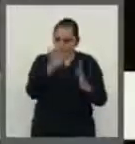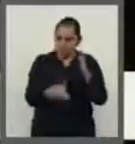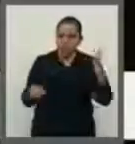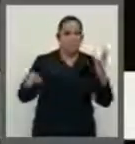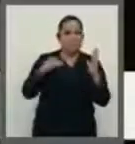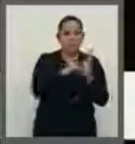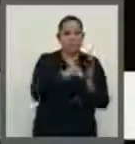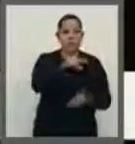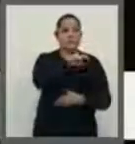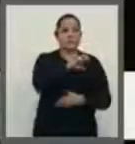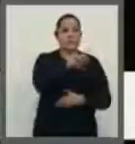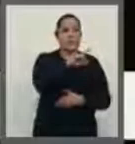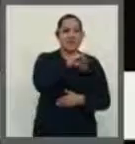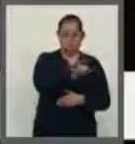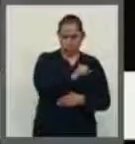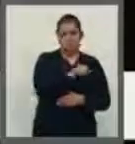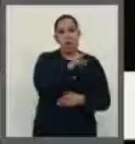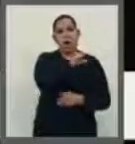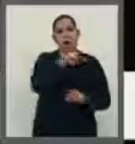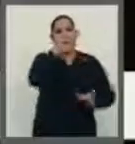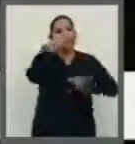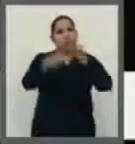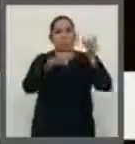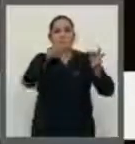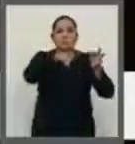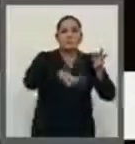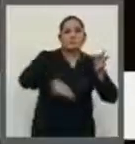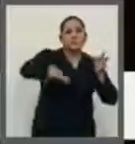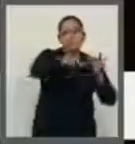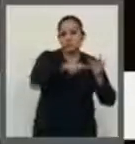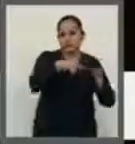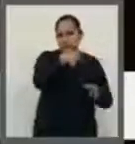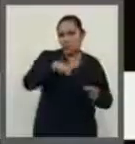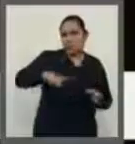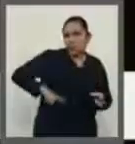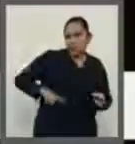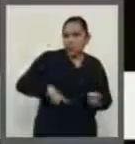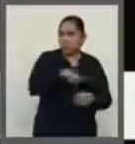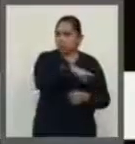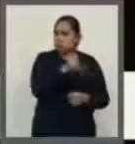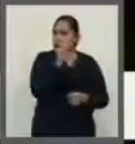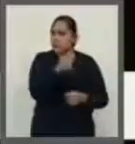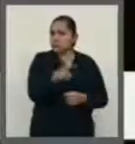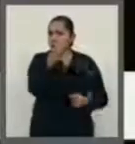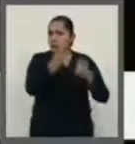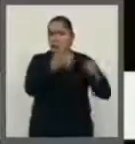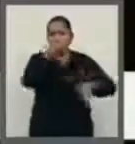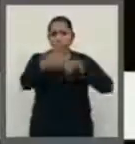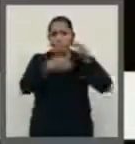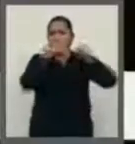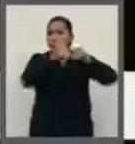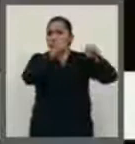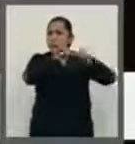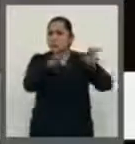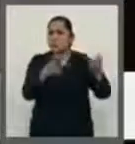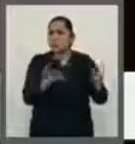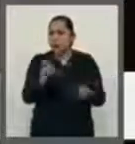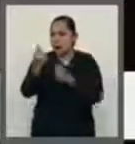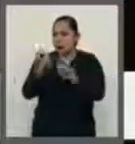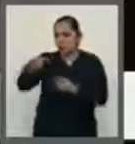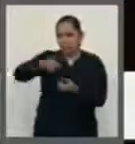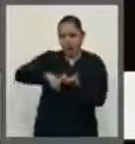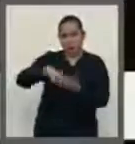propaganda gubernamental los medios de comunicación públicos. Las entidades tienen canales de radio y televisión de